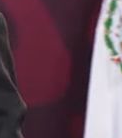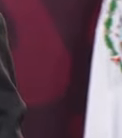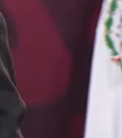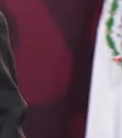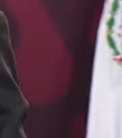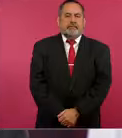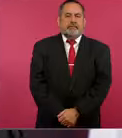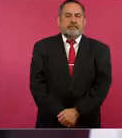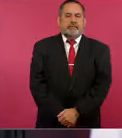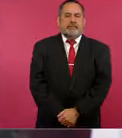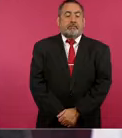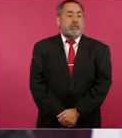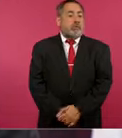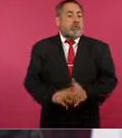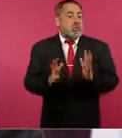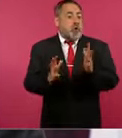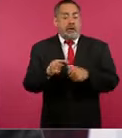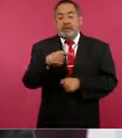de